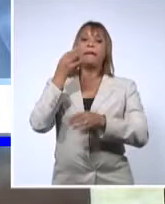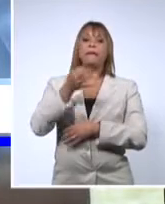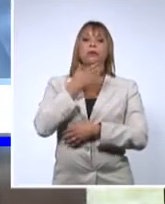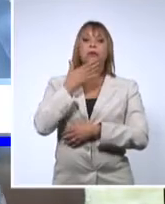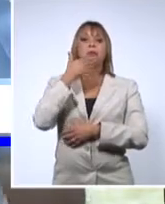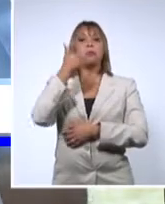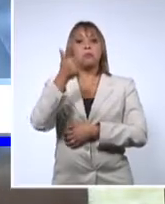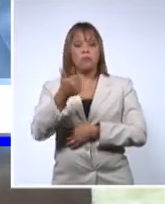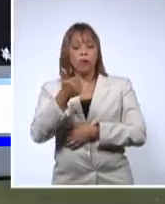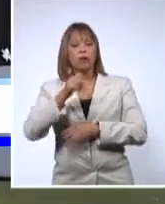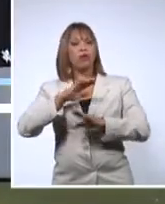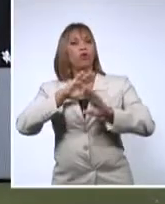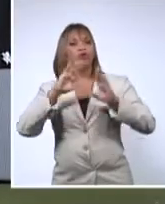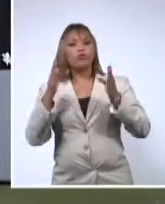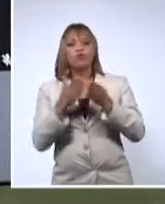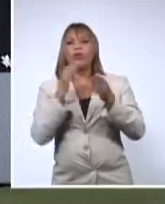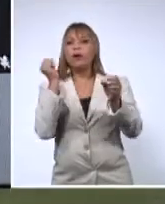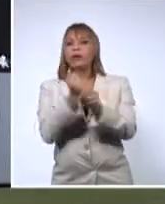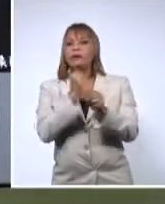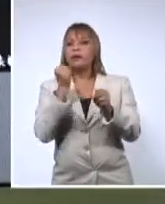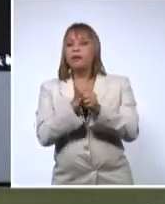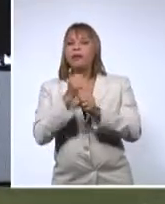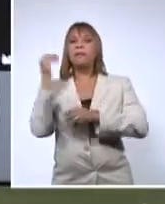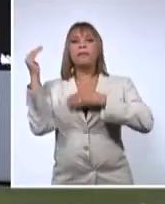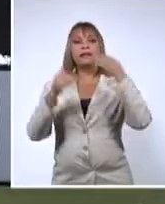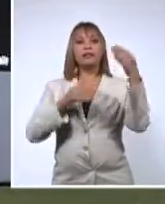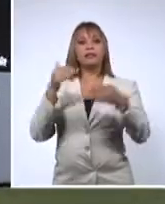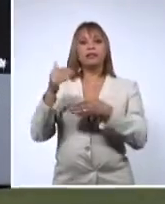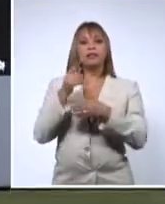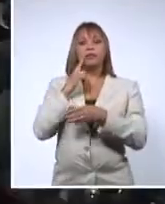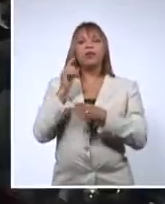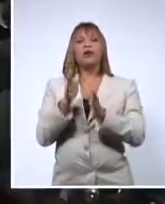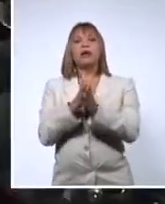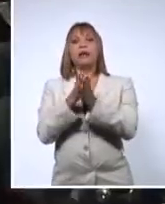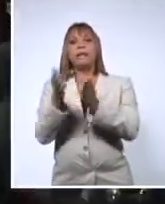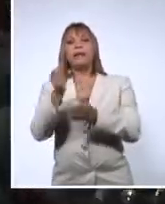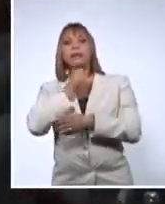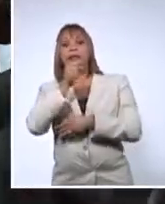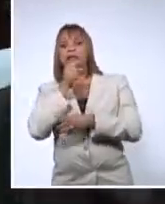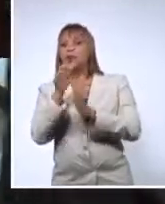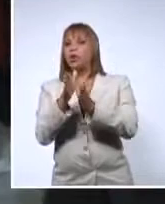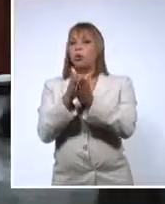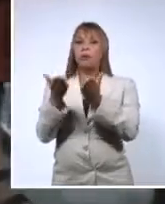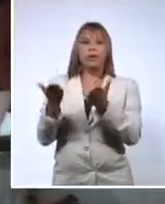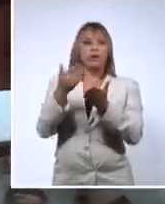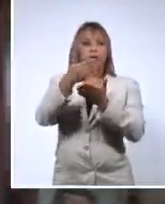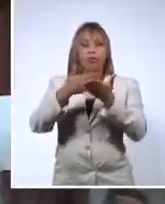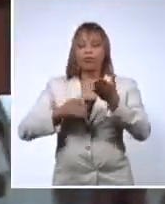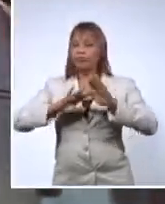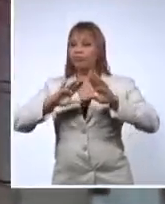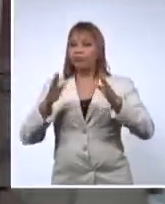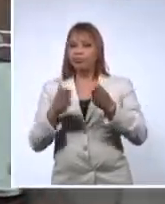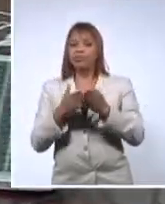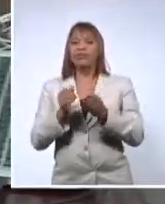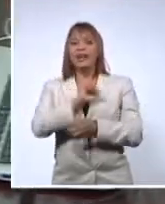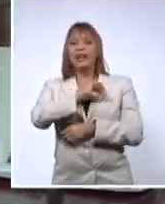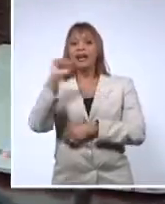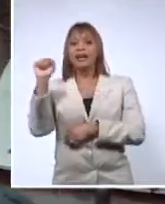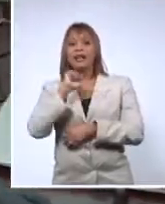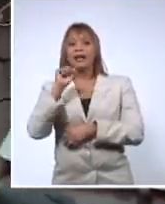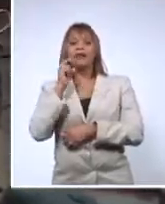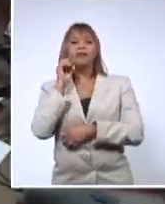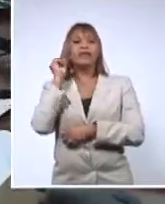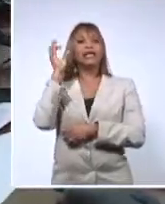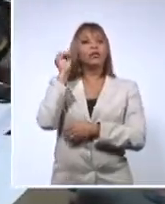movimiento generado, así como la gran participación de los medios de prensa. Resultaron galardonados en la categoría de innovación